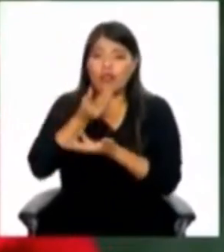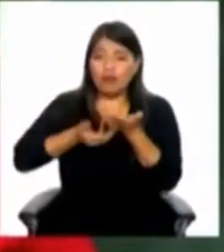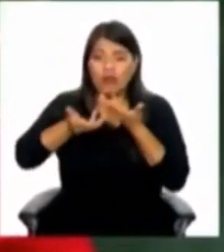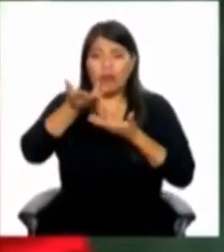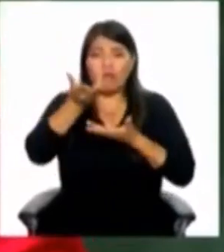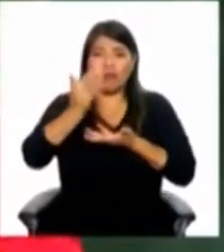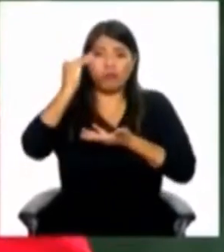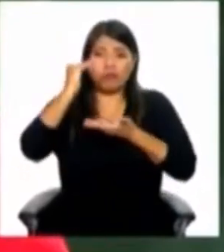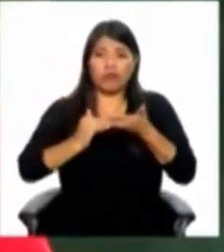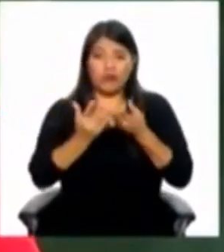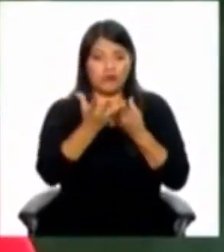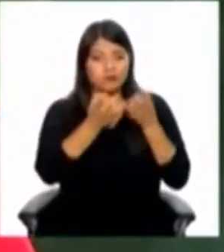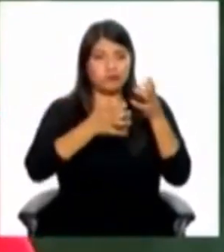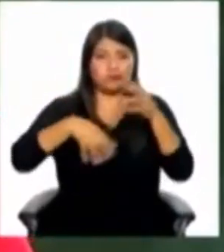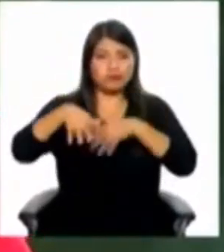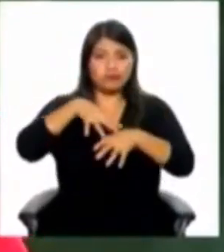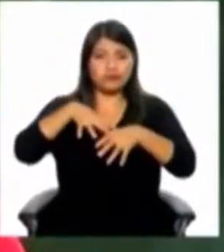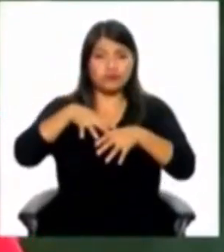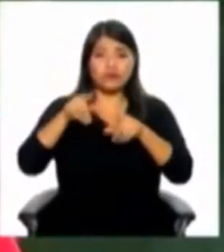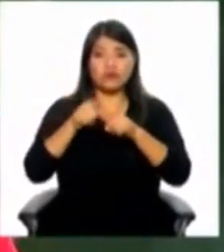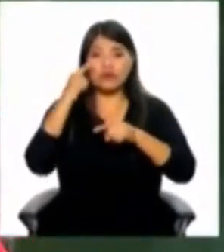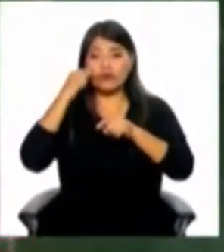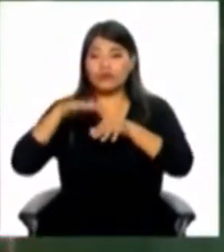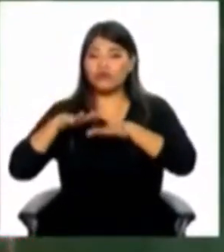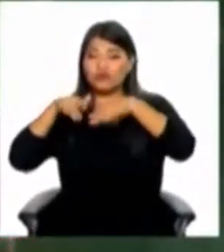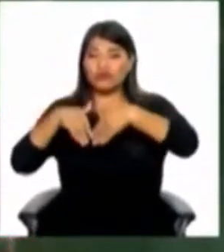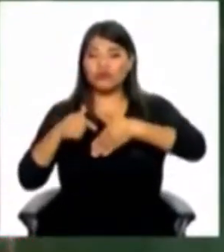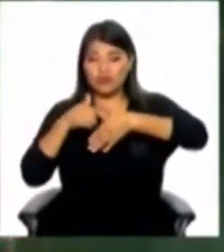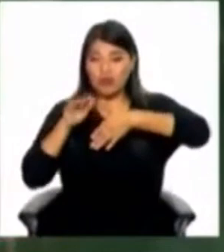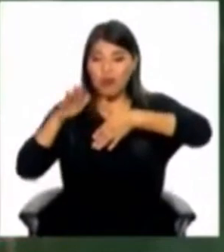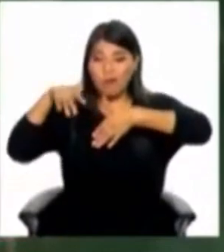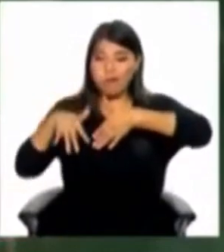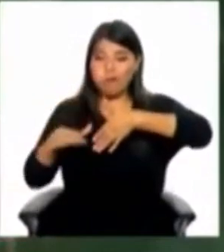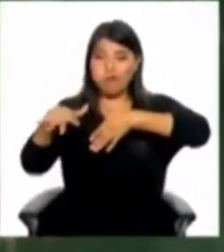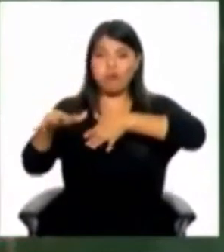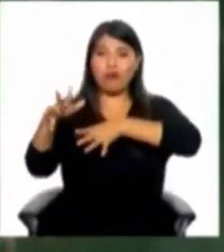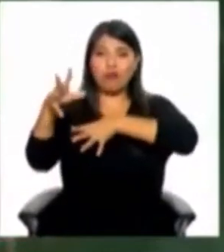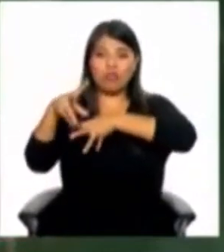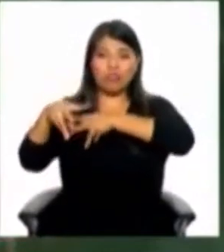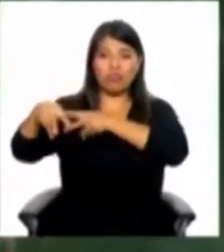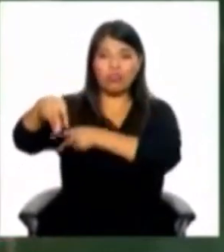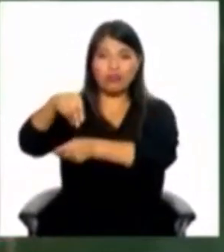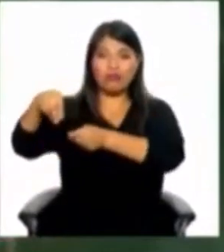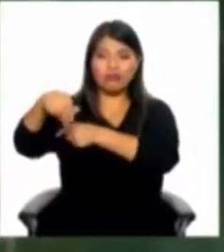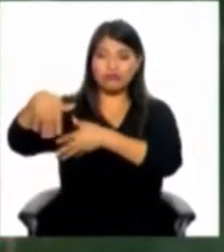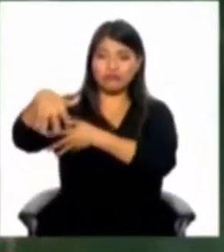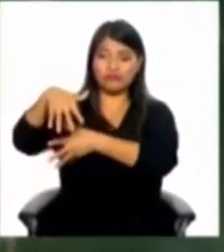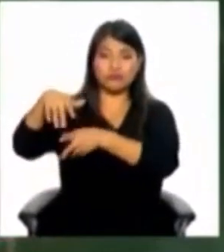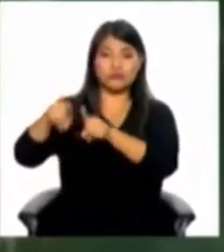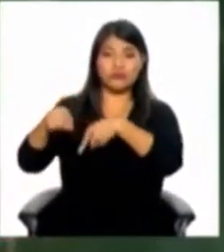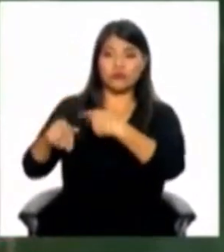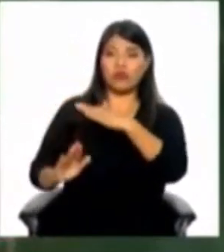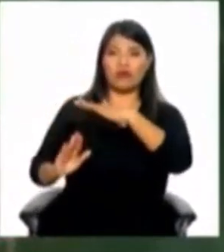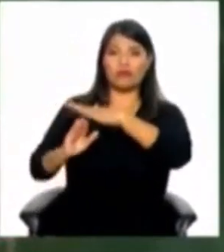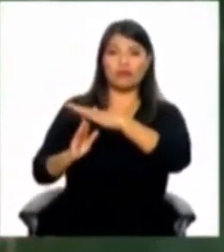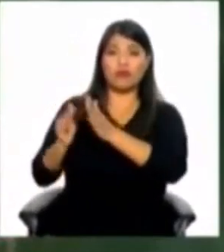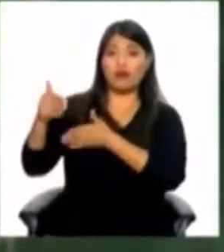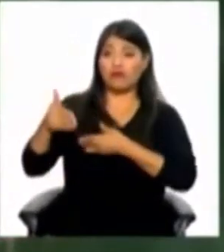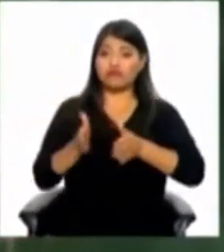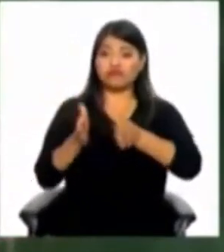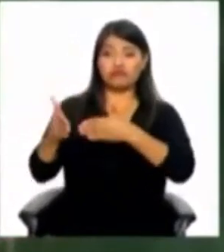recurrentes oleajes anómalos en el Pacífico que impiden las operaciones regulares de nuestros puertos